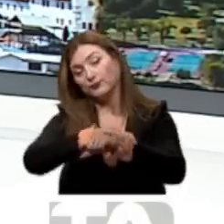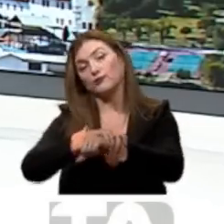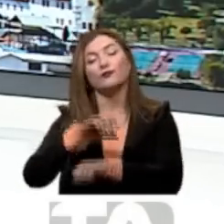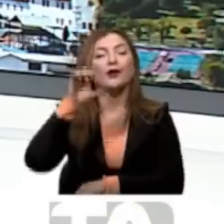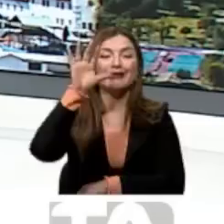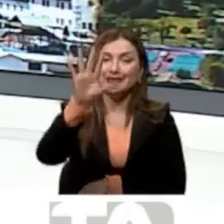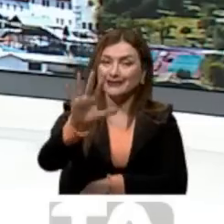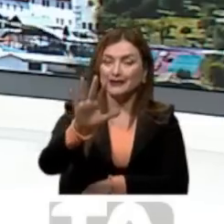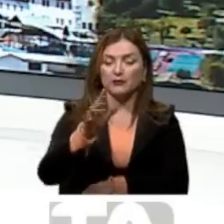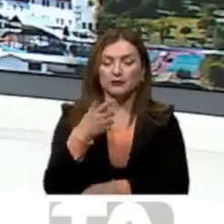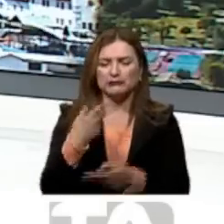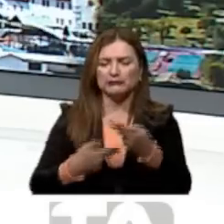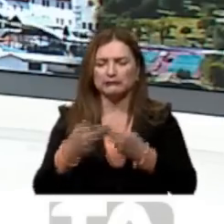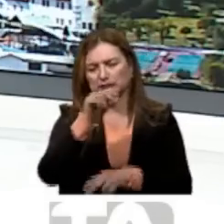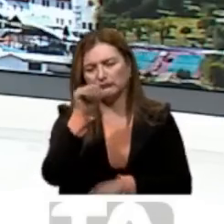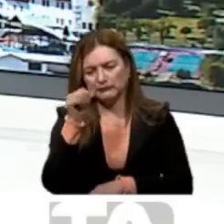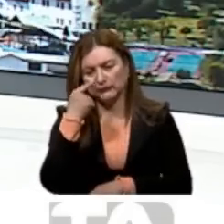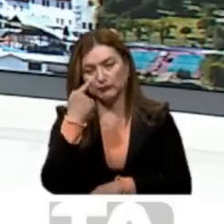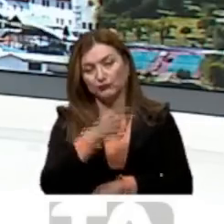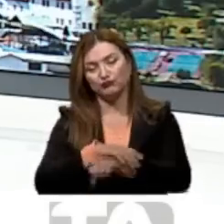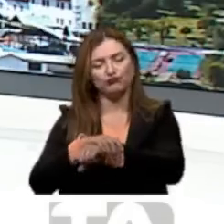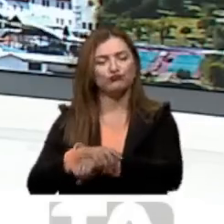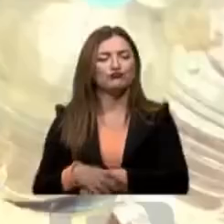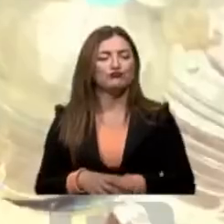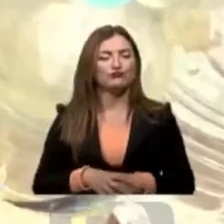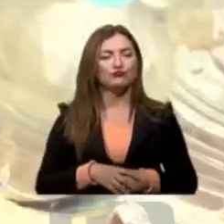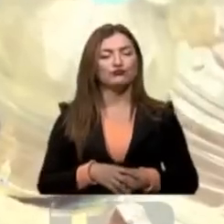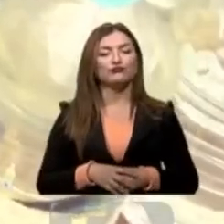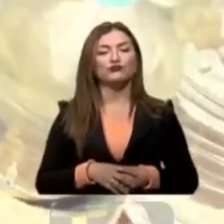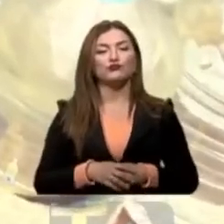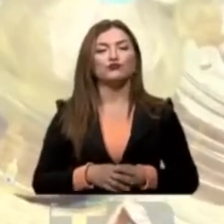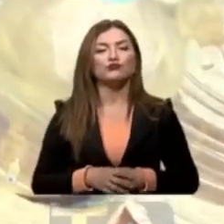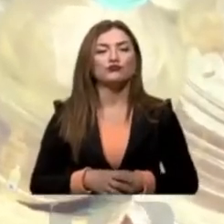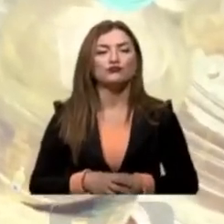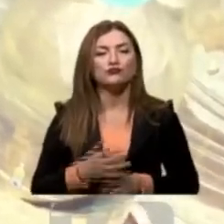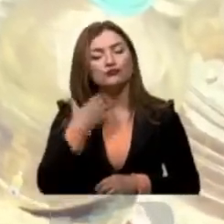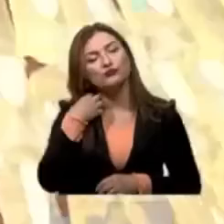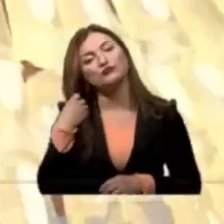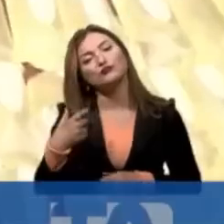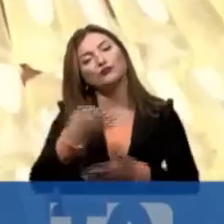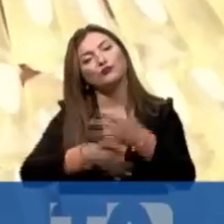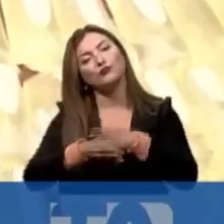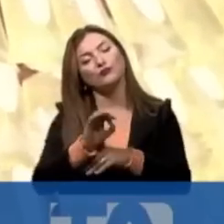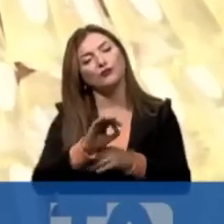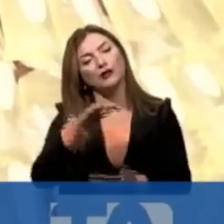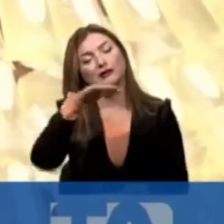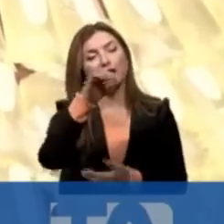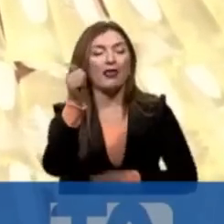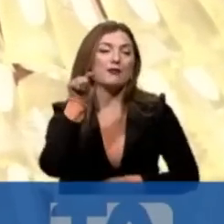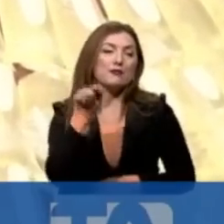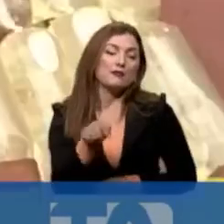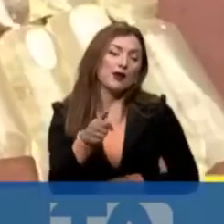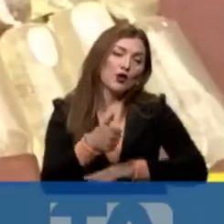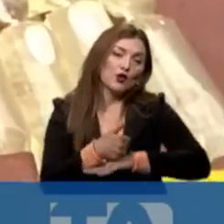con presuntas sustancias sujetas a fiscalización fueron detenidas. En total son 10.000 litros de licor artesanal que